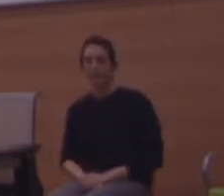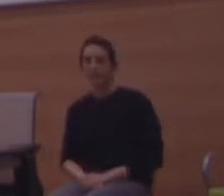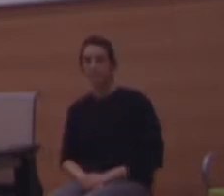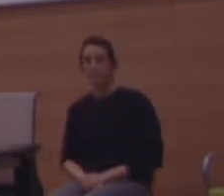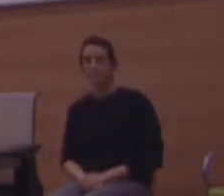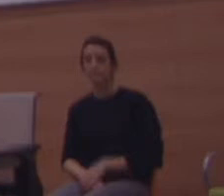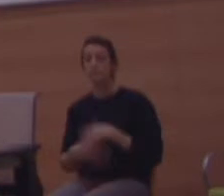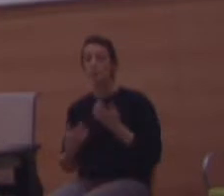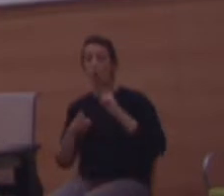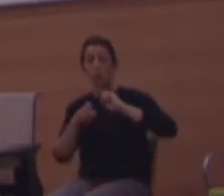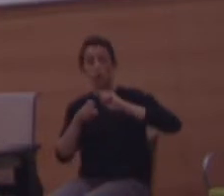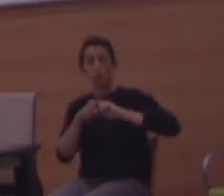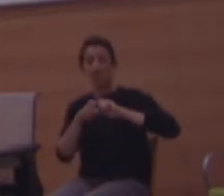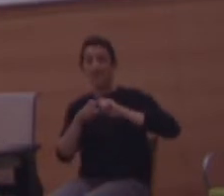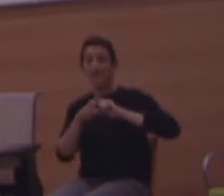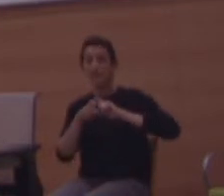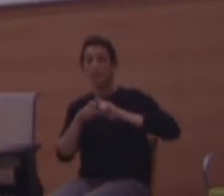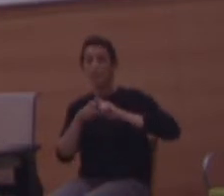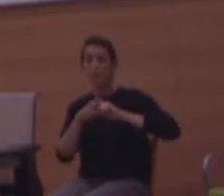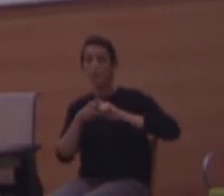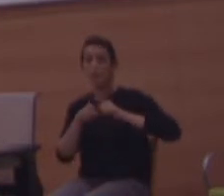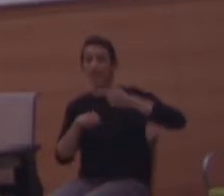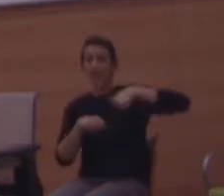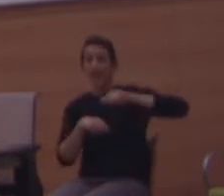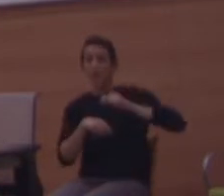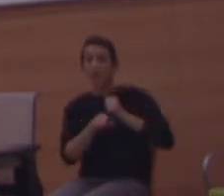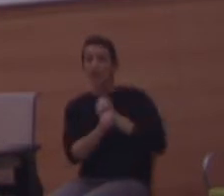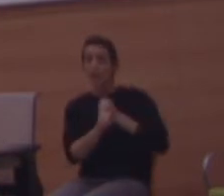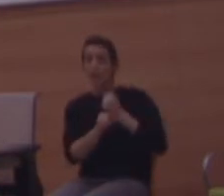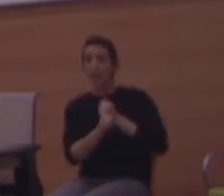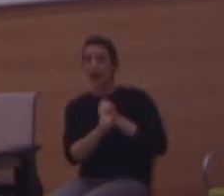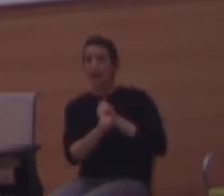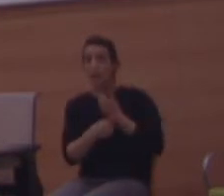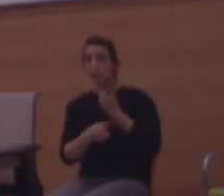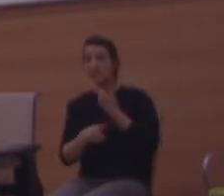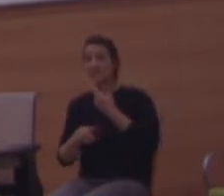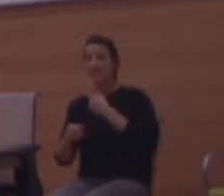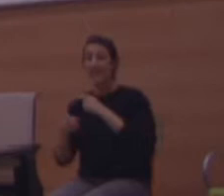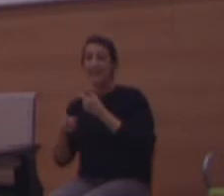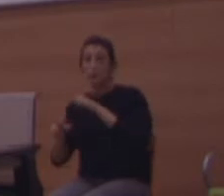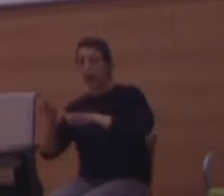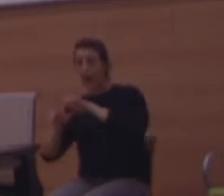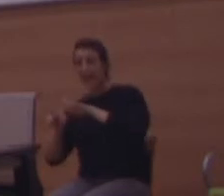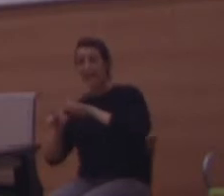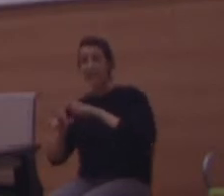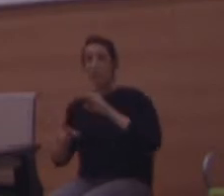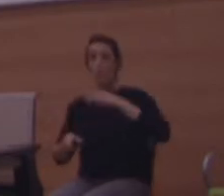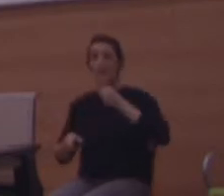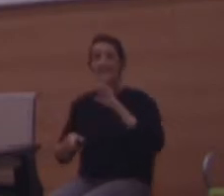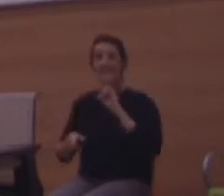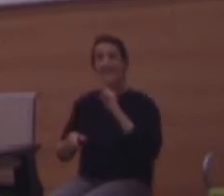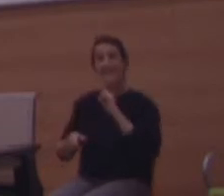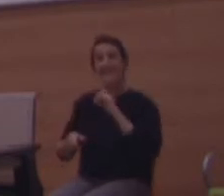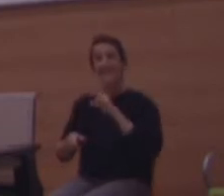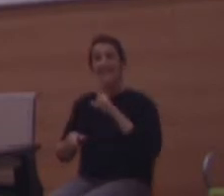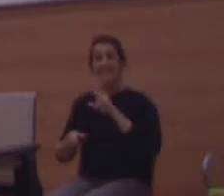que trabajamos este tipo de siliconas suelen ser en tipo masilla, líquidas o semilíquidas. Las líquidas